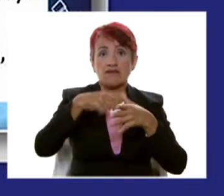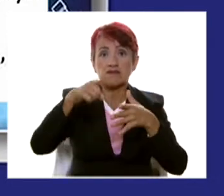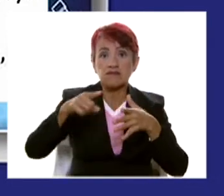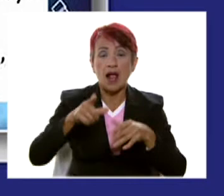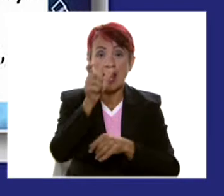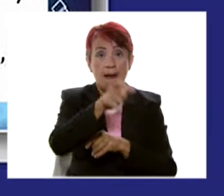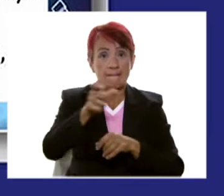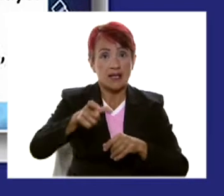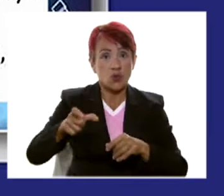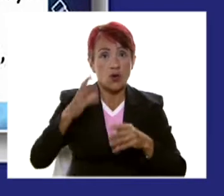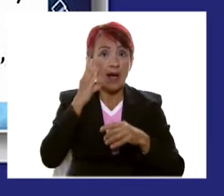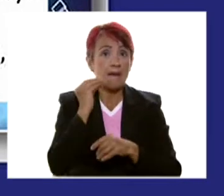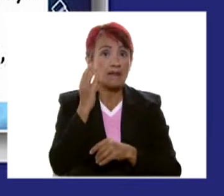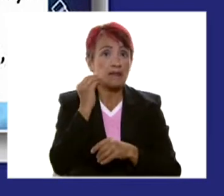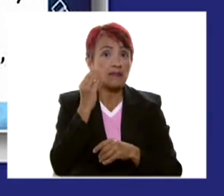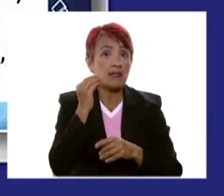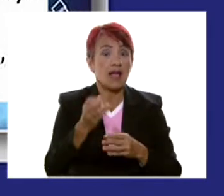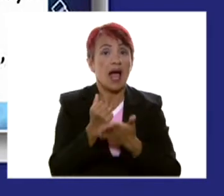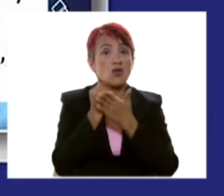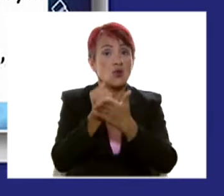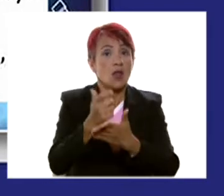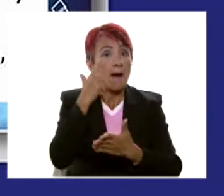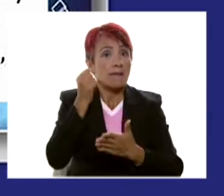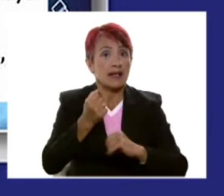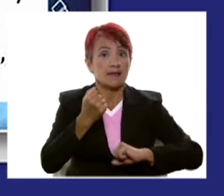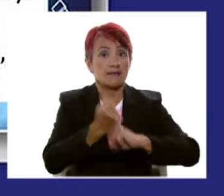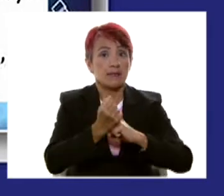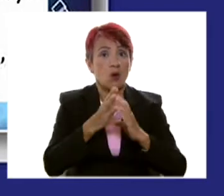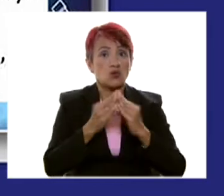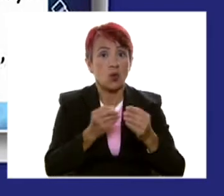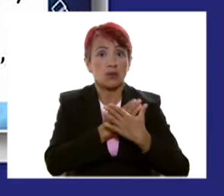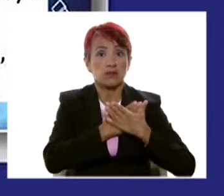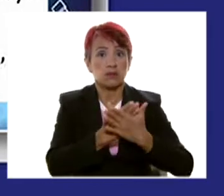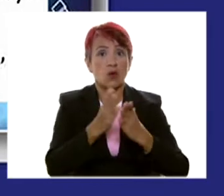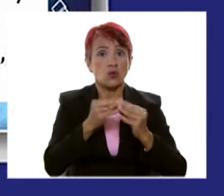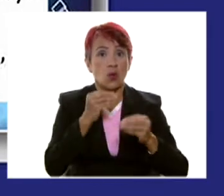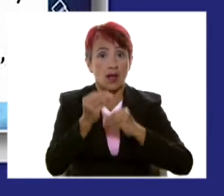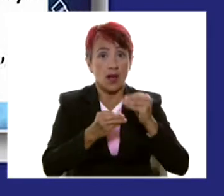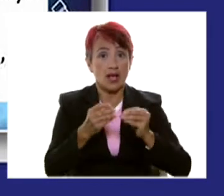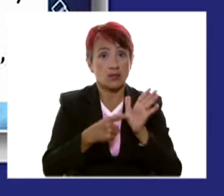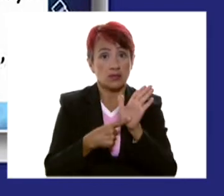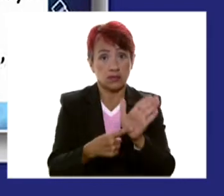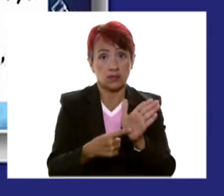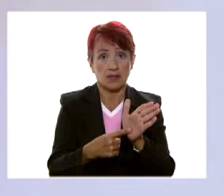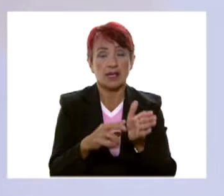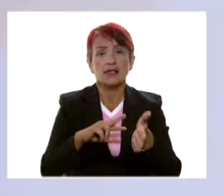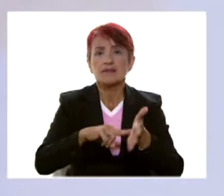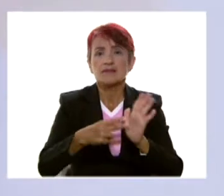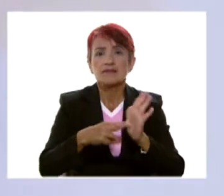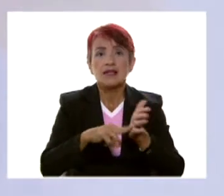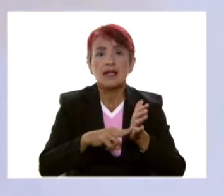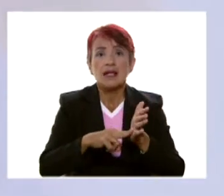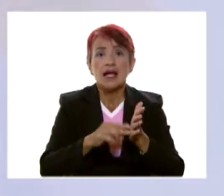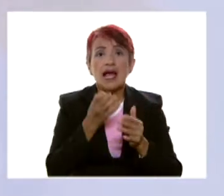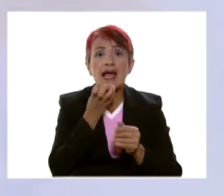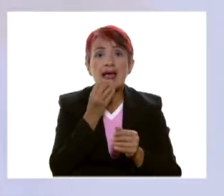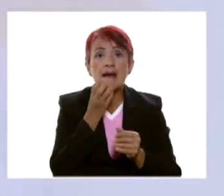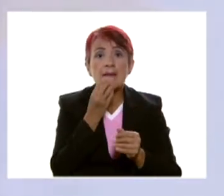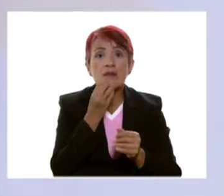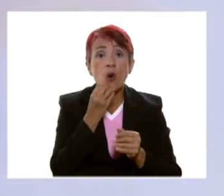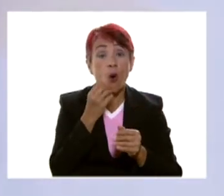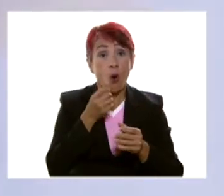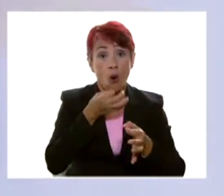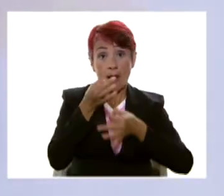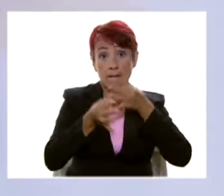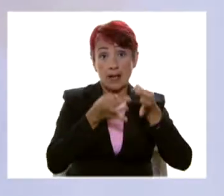personas y centros especializados son de gran ayuda para brindar mayor objetividad a los hechos que señalas. ¿Qué quiere decir con esto? Que a la hora de emitir un tipo de